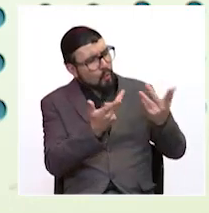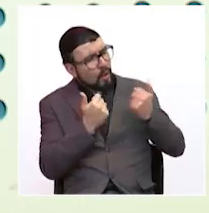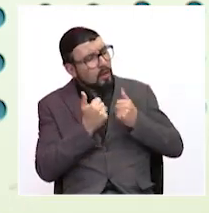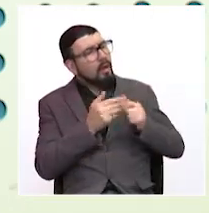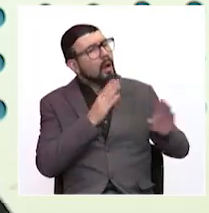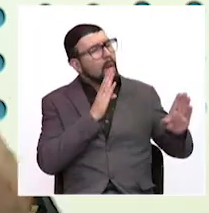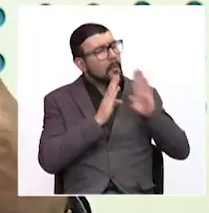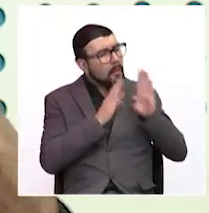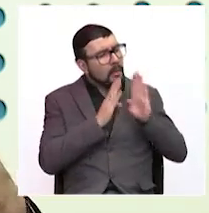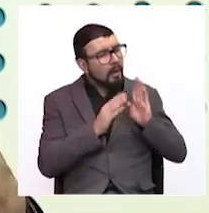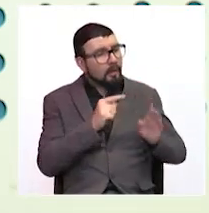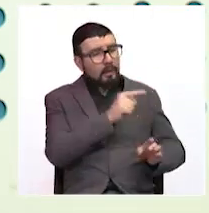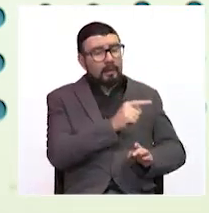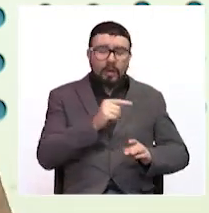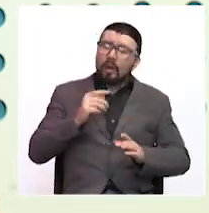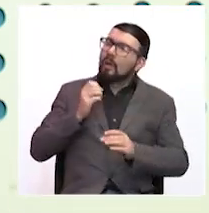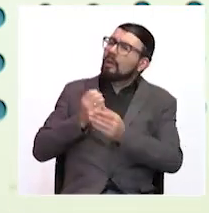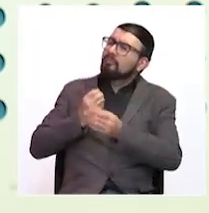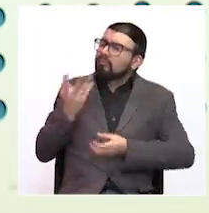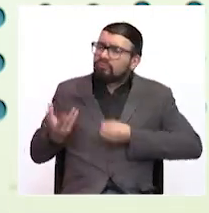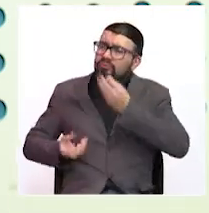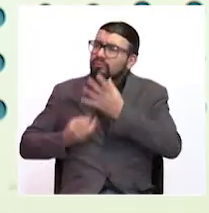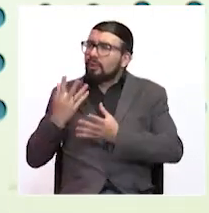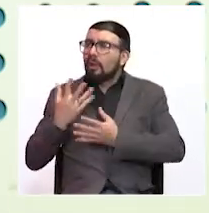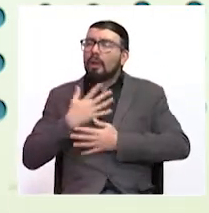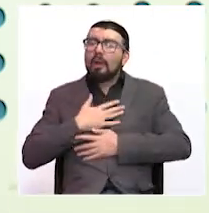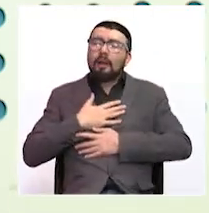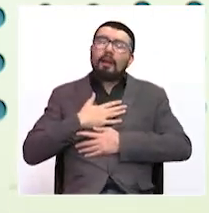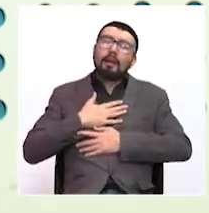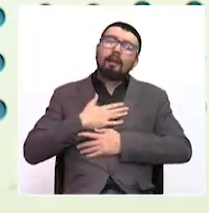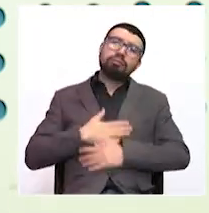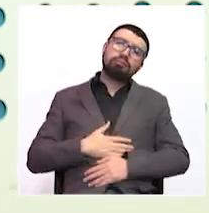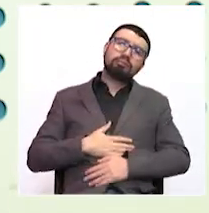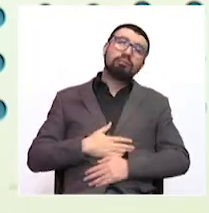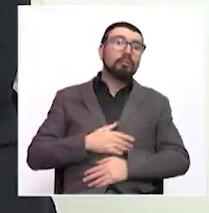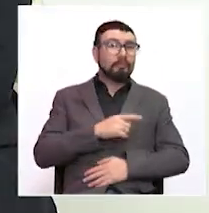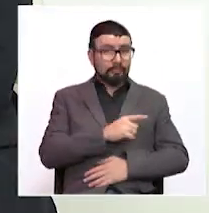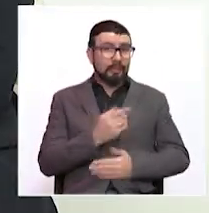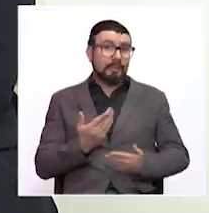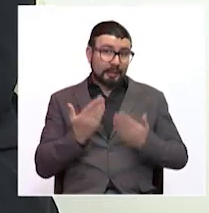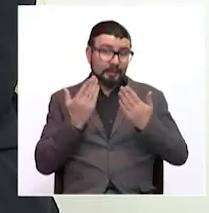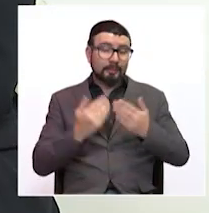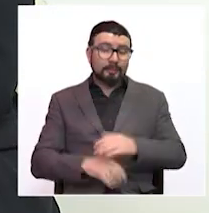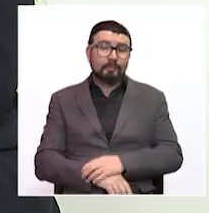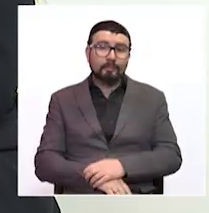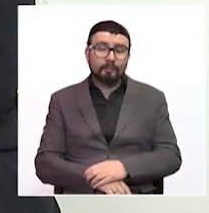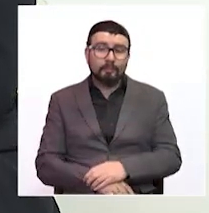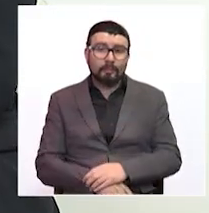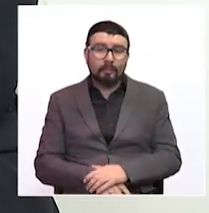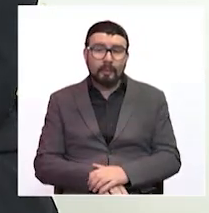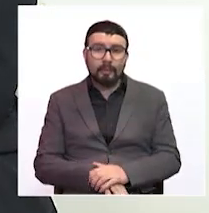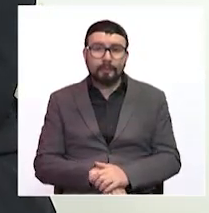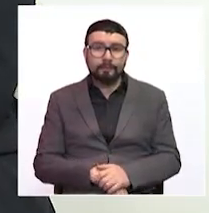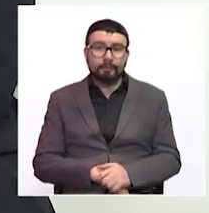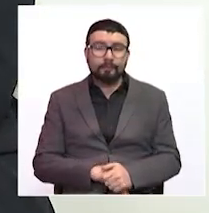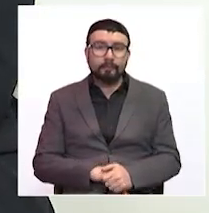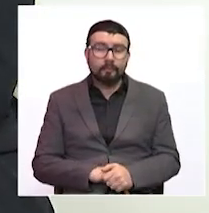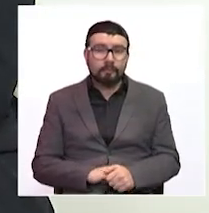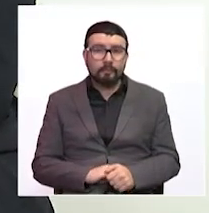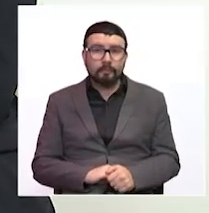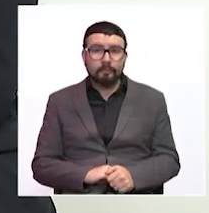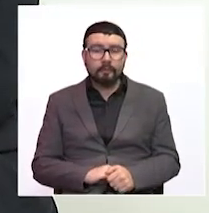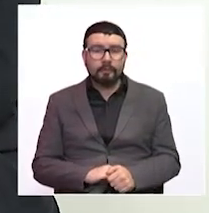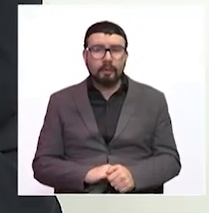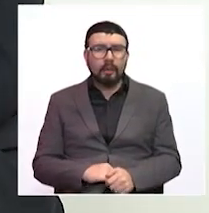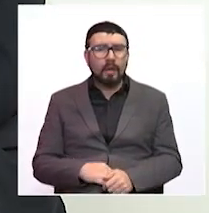eso lo libera de esas tensiones y de esas cargas emocionales a veces creemos que